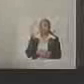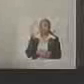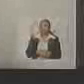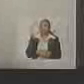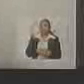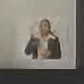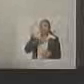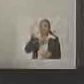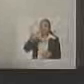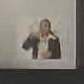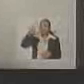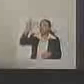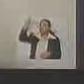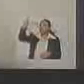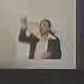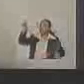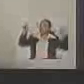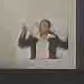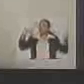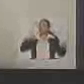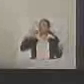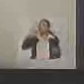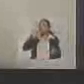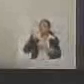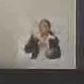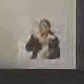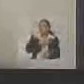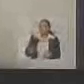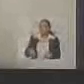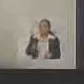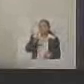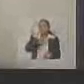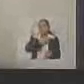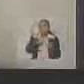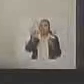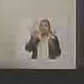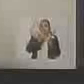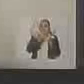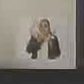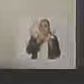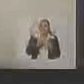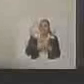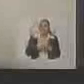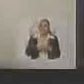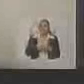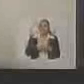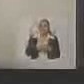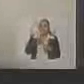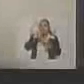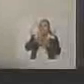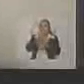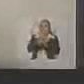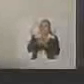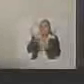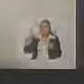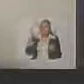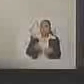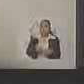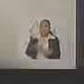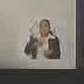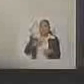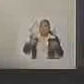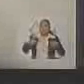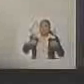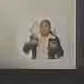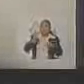a denunciar a quien lo esté haciendo. Para que te puedas acercar directamente con quien debas de hacerlo y tengas asesores